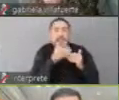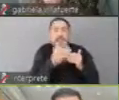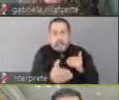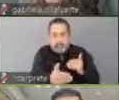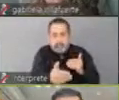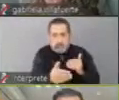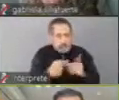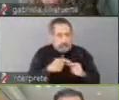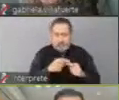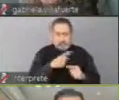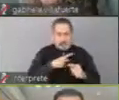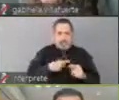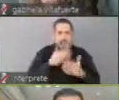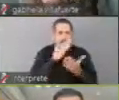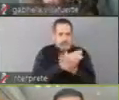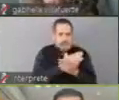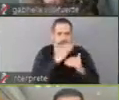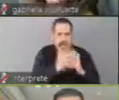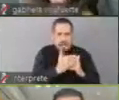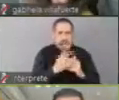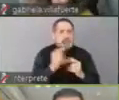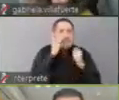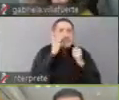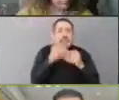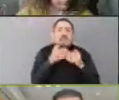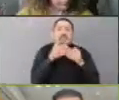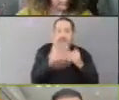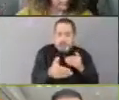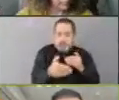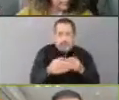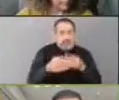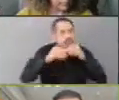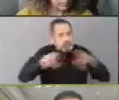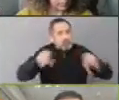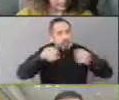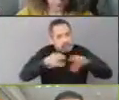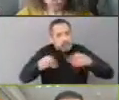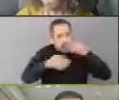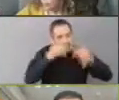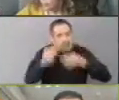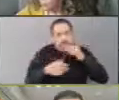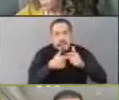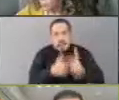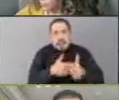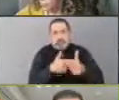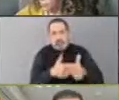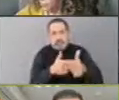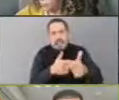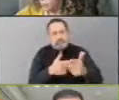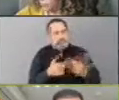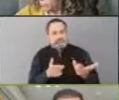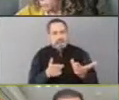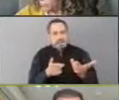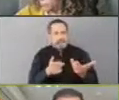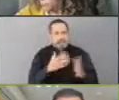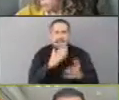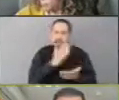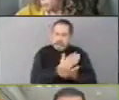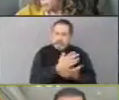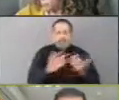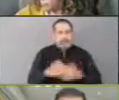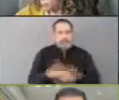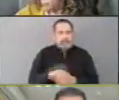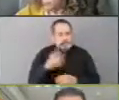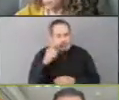obligación en el que debían dejarlo de transmitir. Además, no existen elementos de prueba que demuestren lo